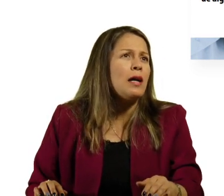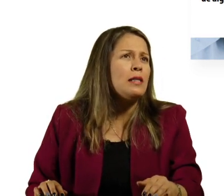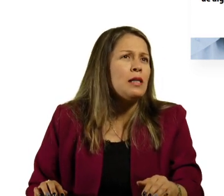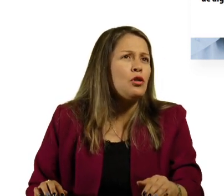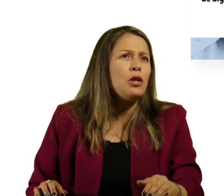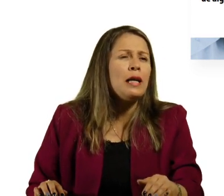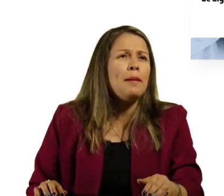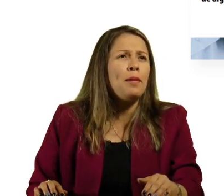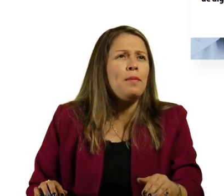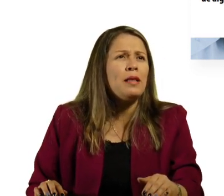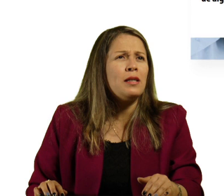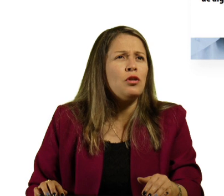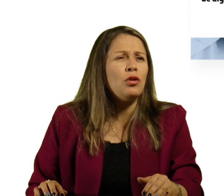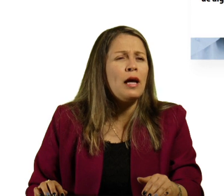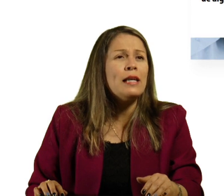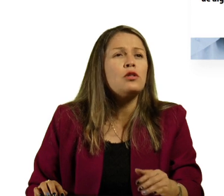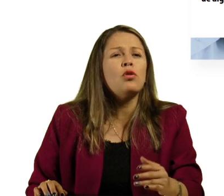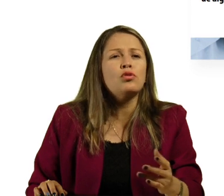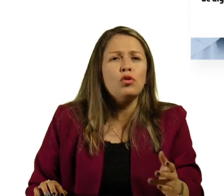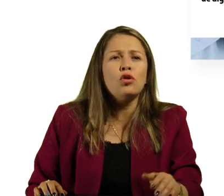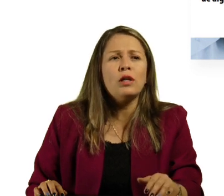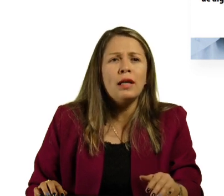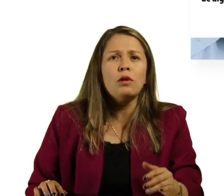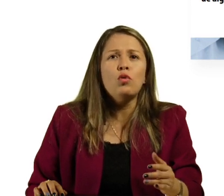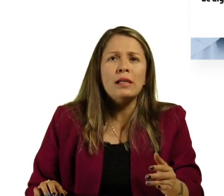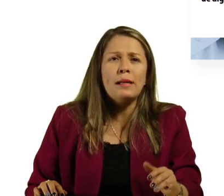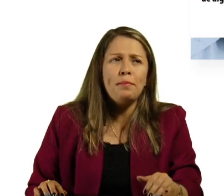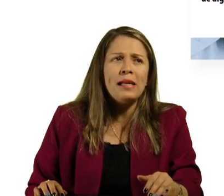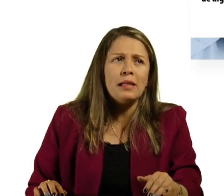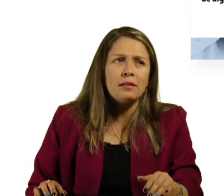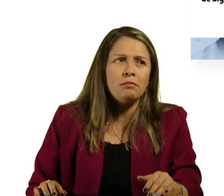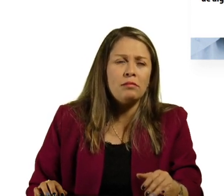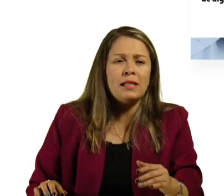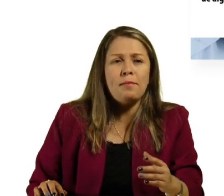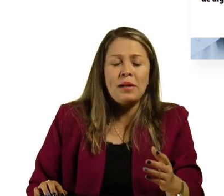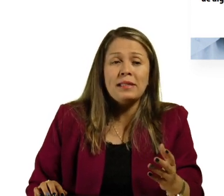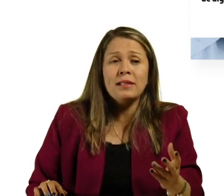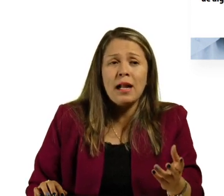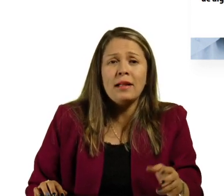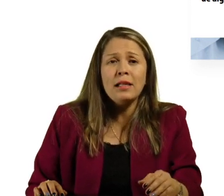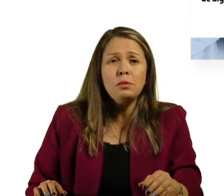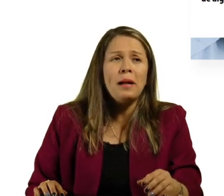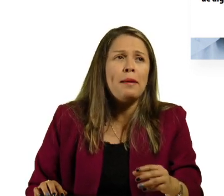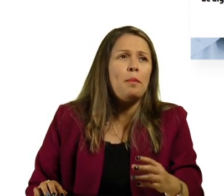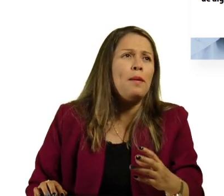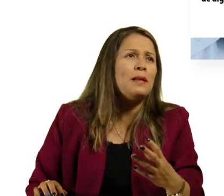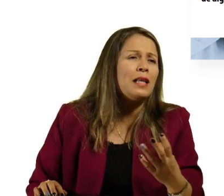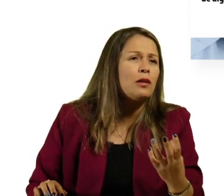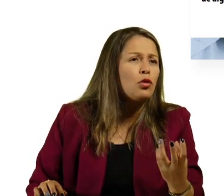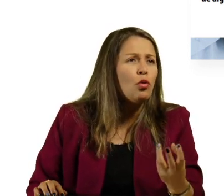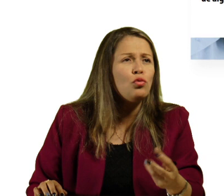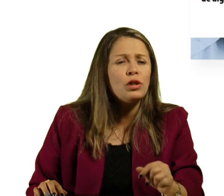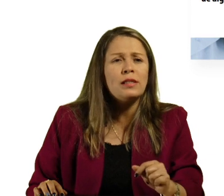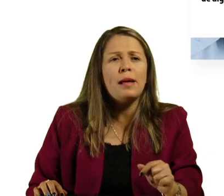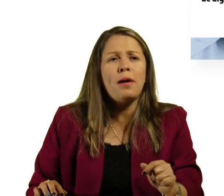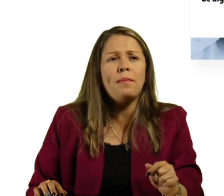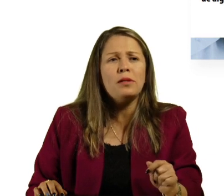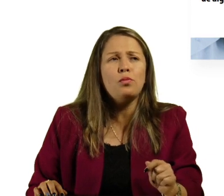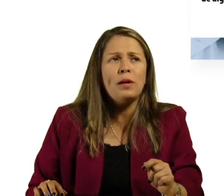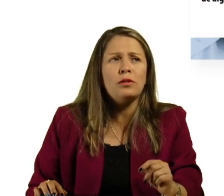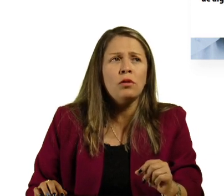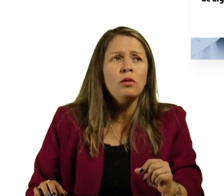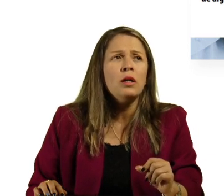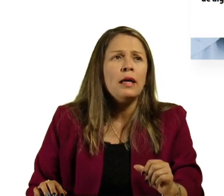La organización y la implementación es costosa en algunas empresas. Las empresas grandes, para implementar todo un sistema